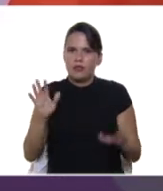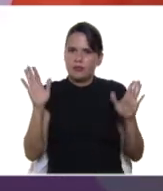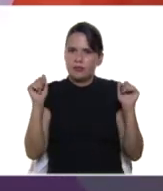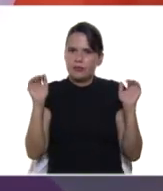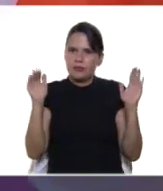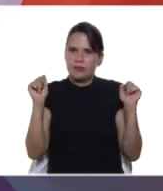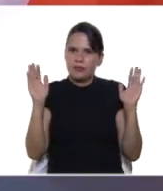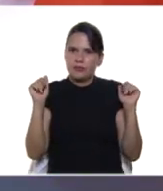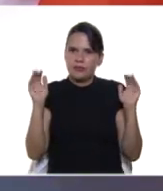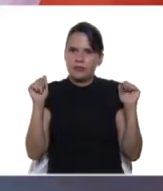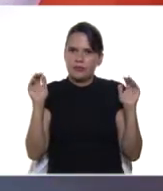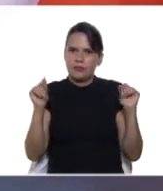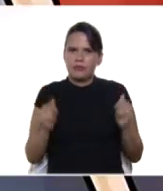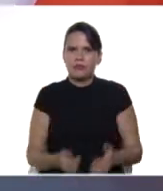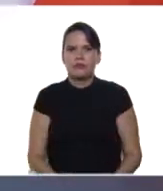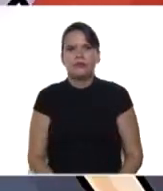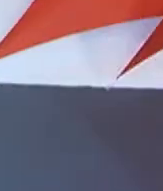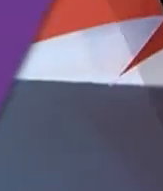una próxima oportunidad.